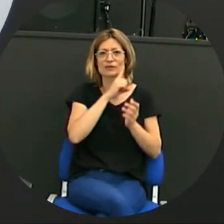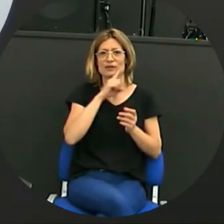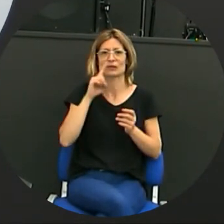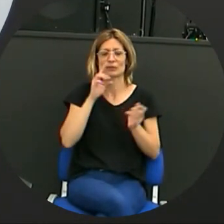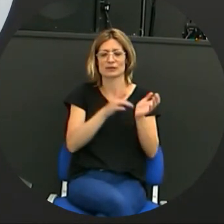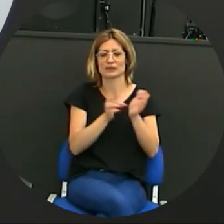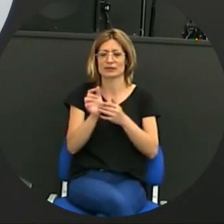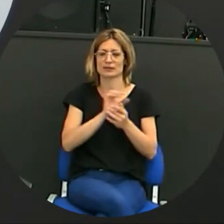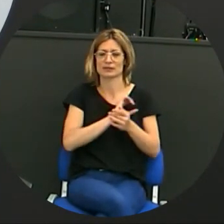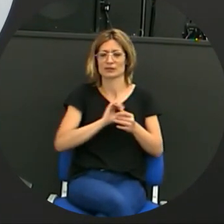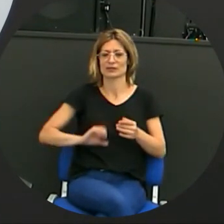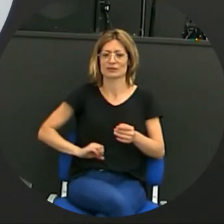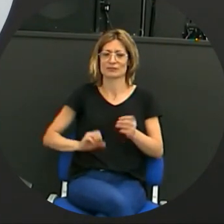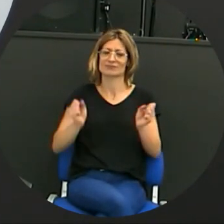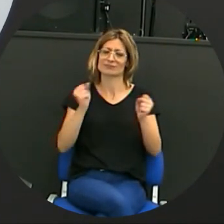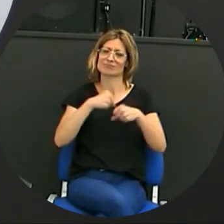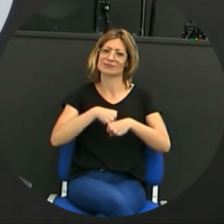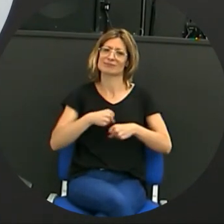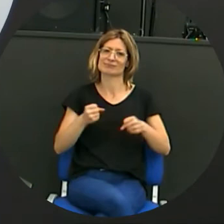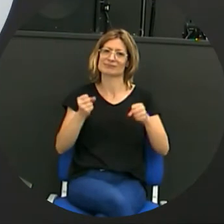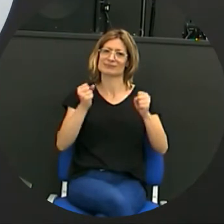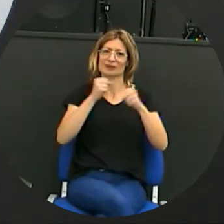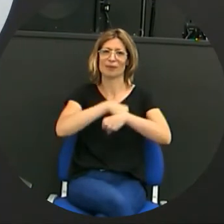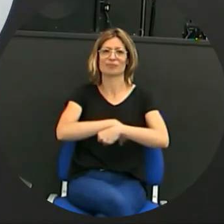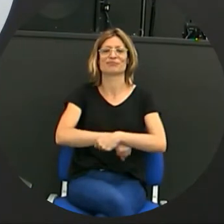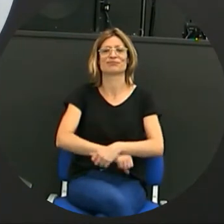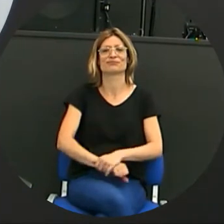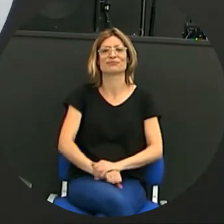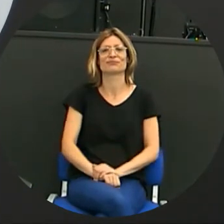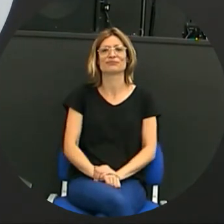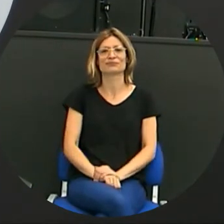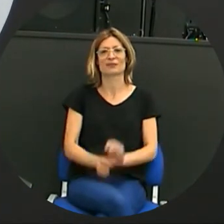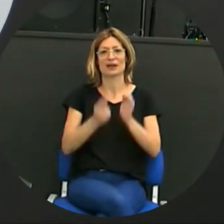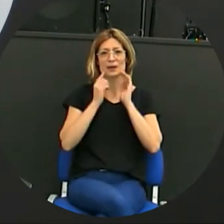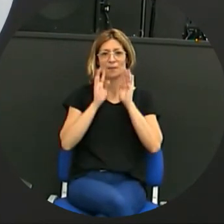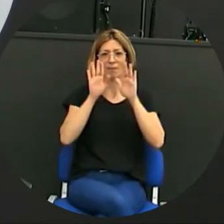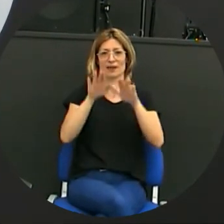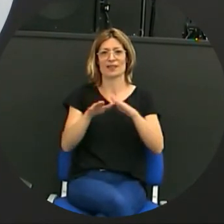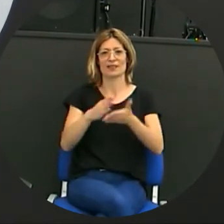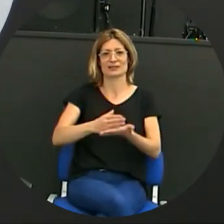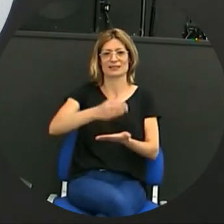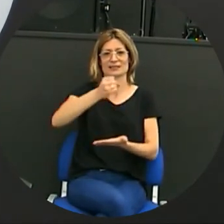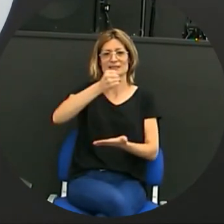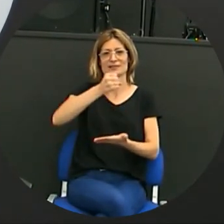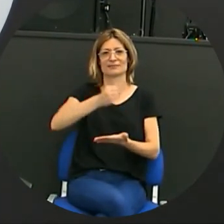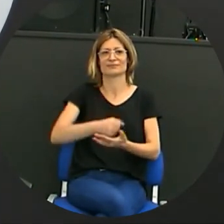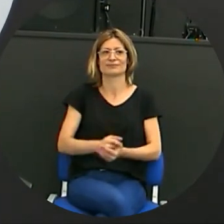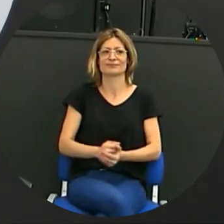Cristo. Amén y amén. Bendiciones, Iglesia.